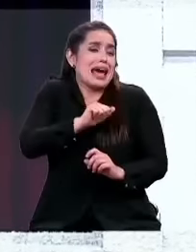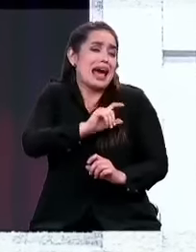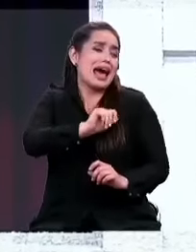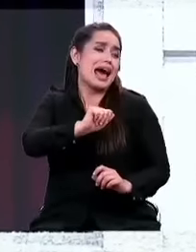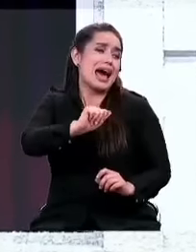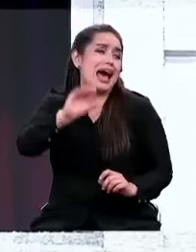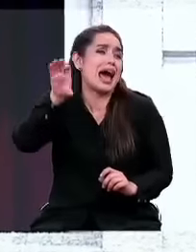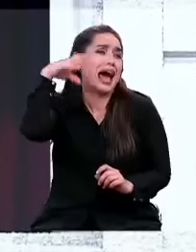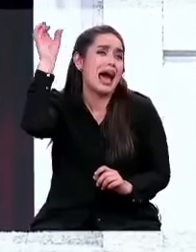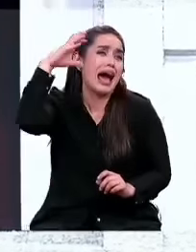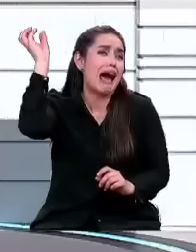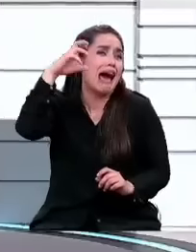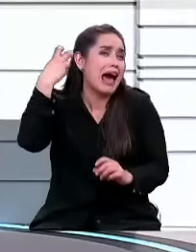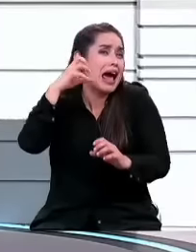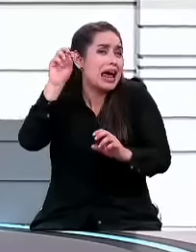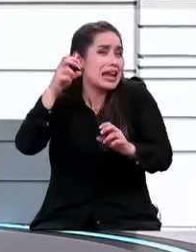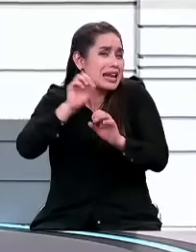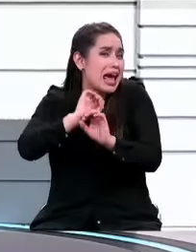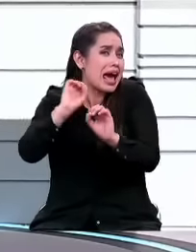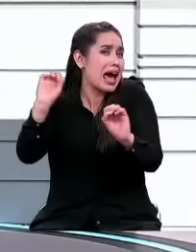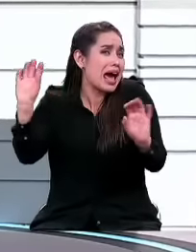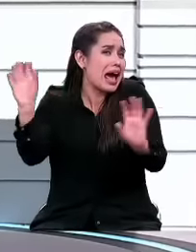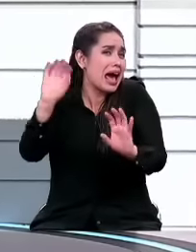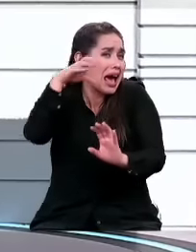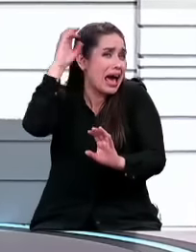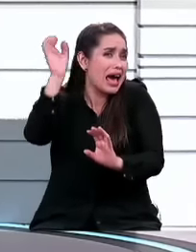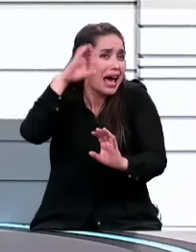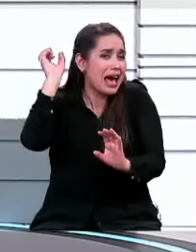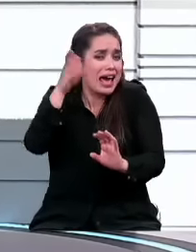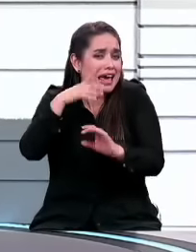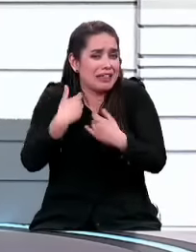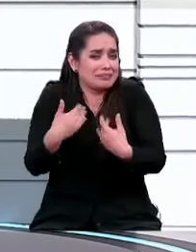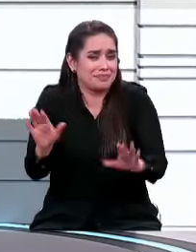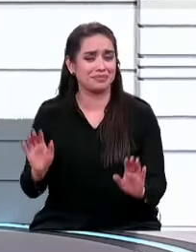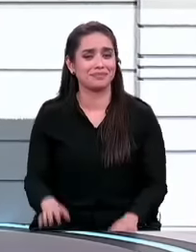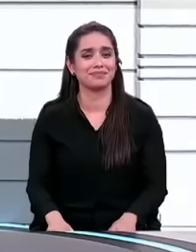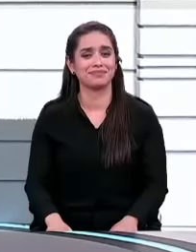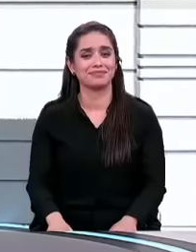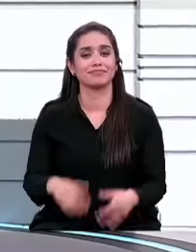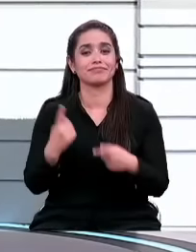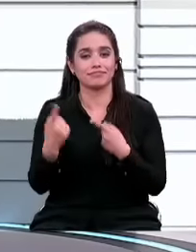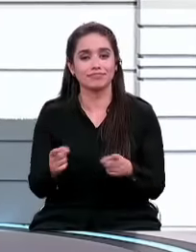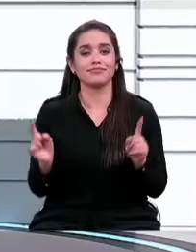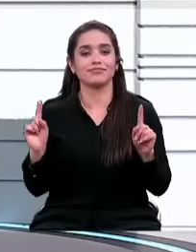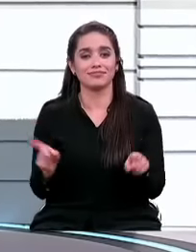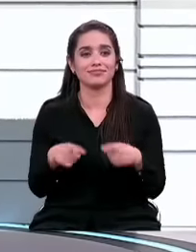¡Ah!